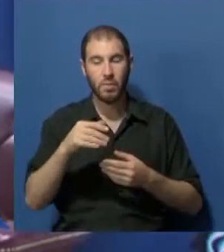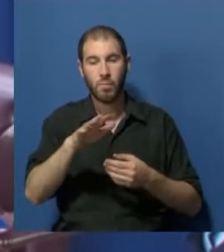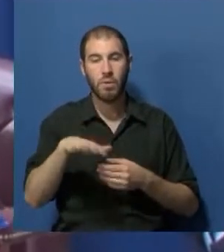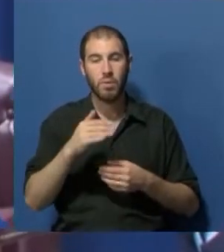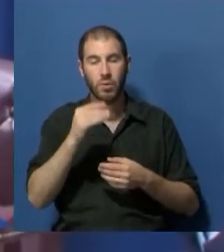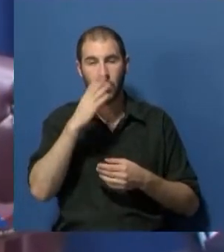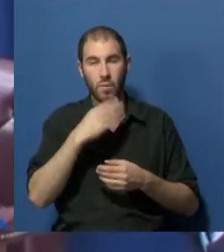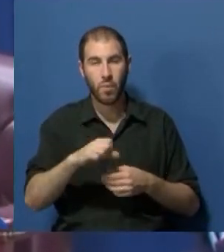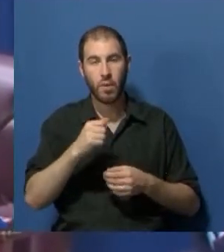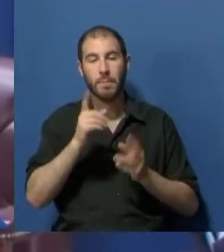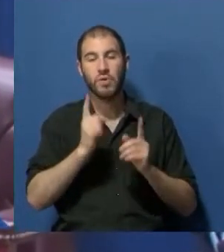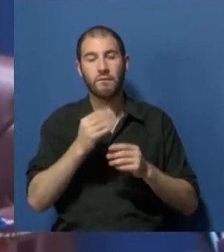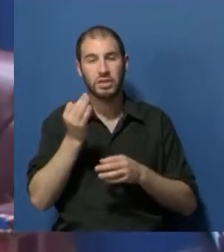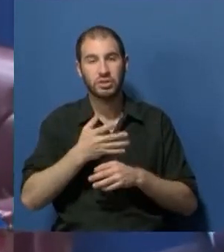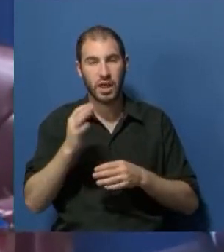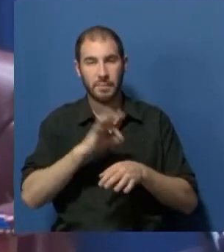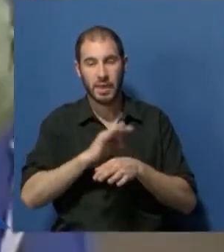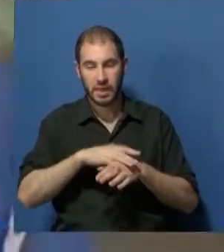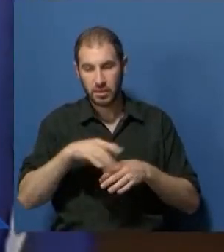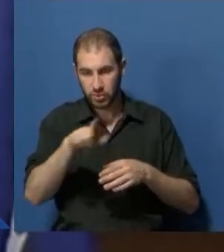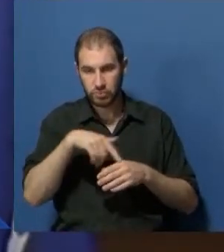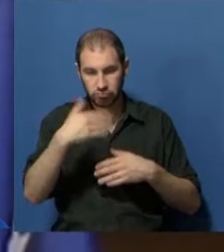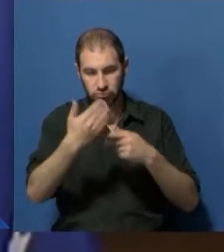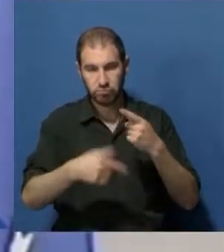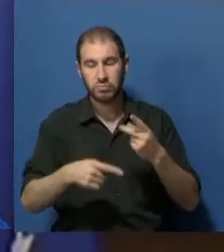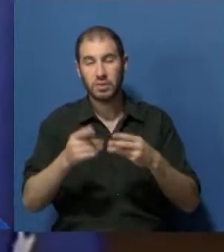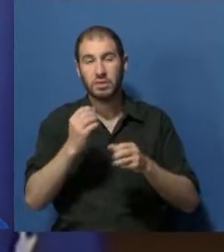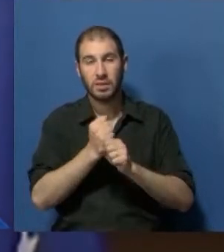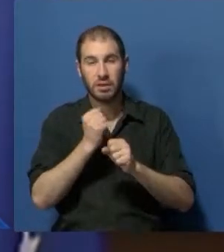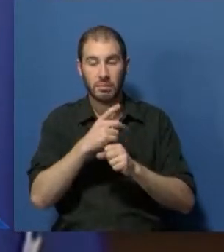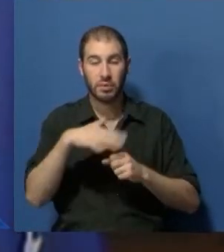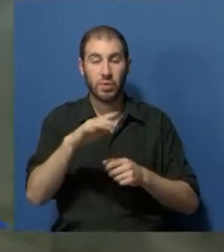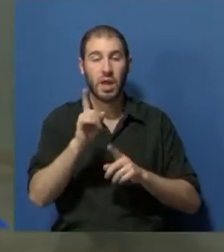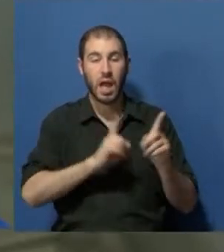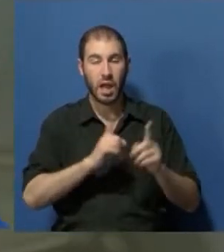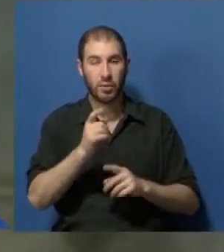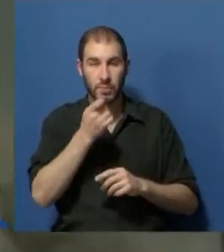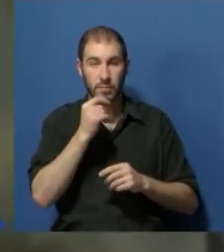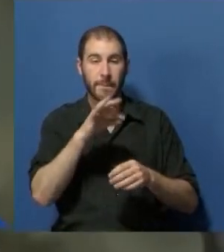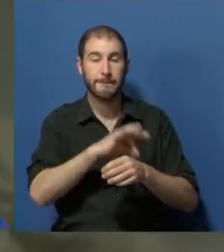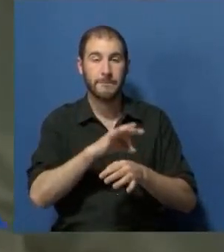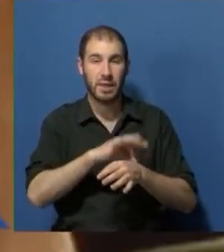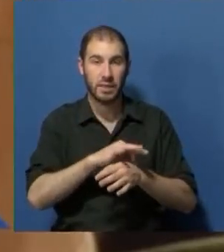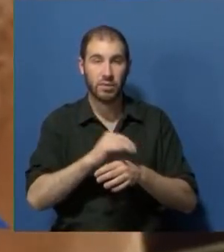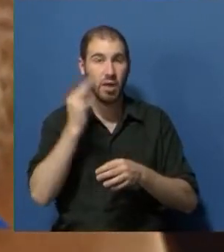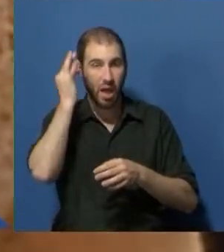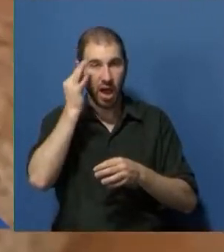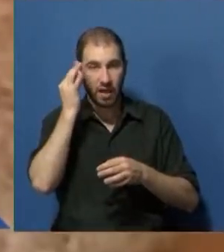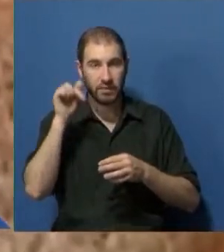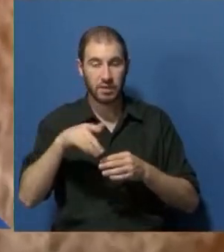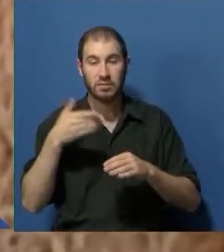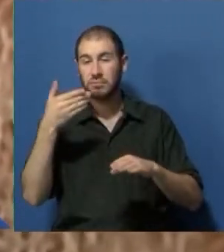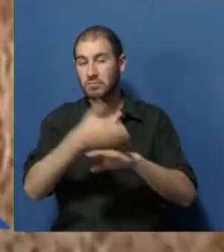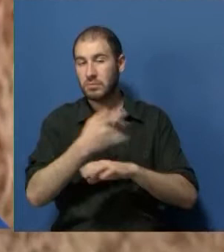cubano, de los médicos, los profesionales que han podido ejercer por ahí en lugares donde incluso hasta médicos africanos no